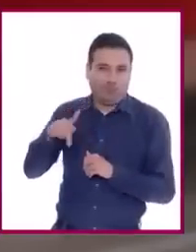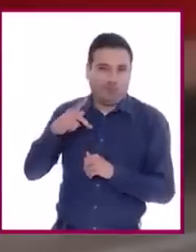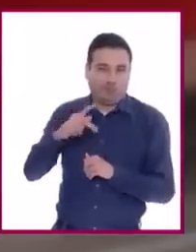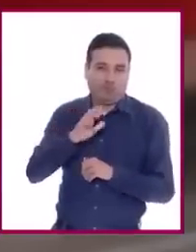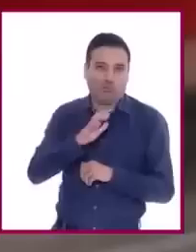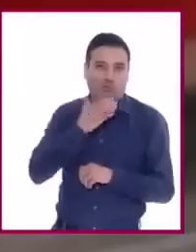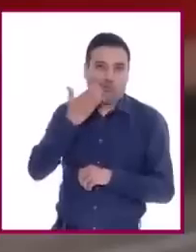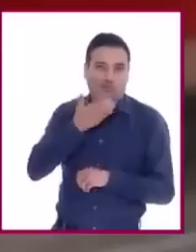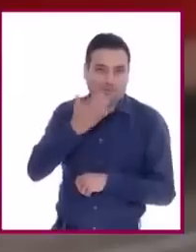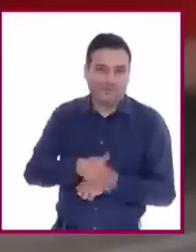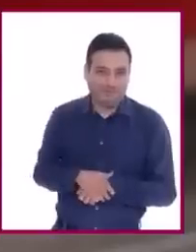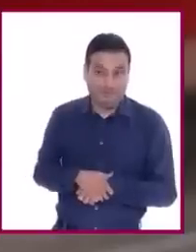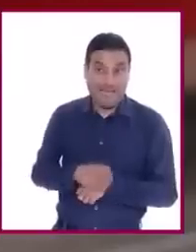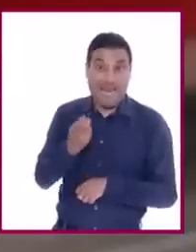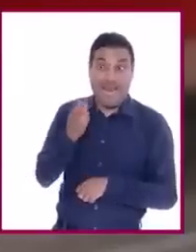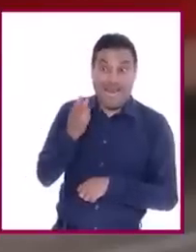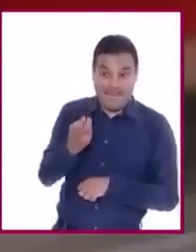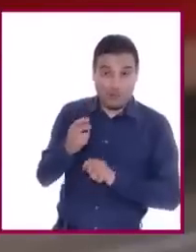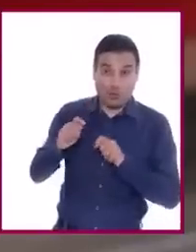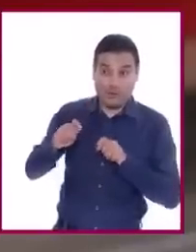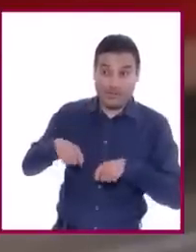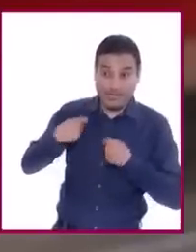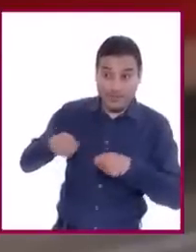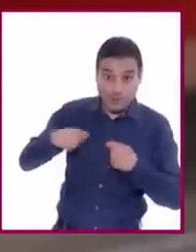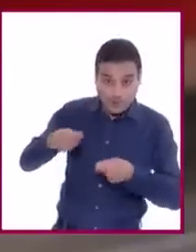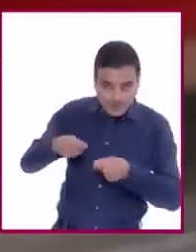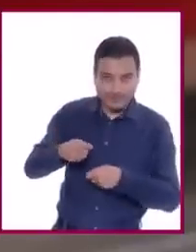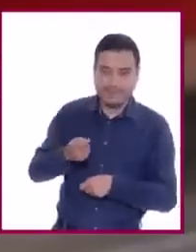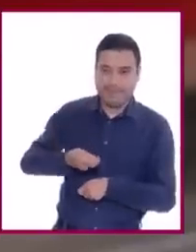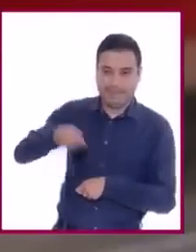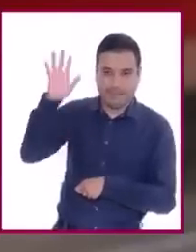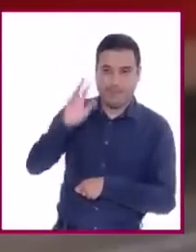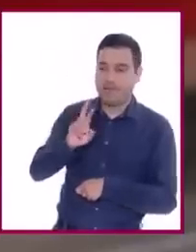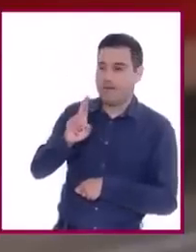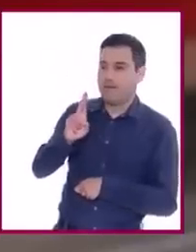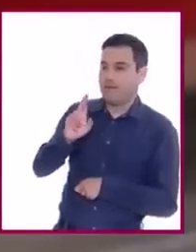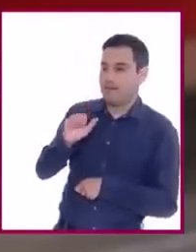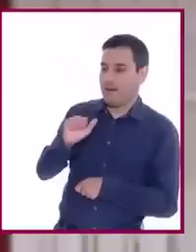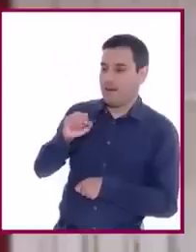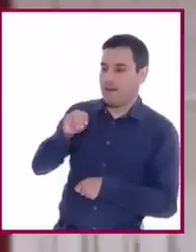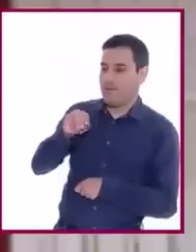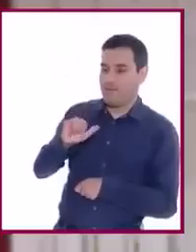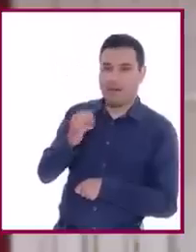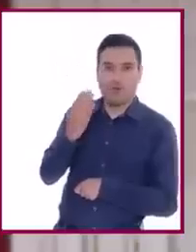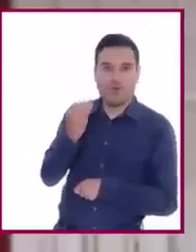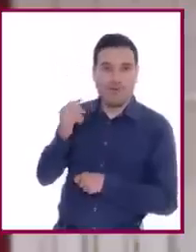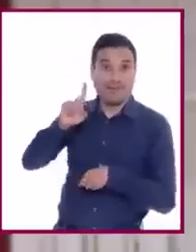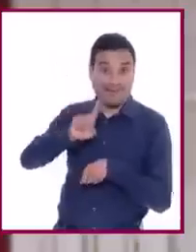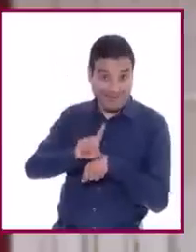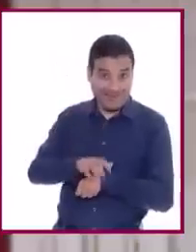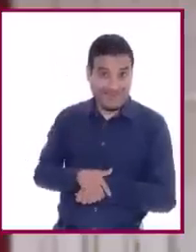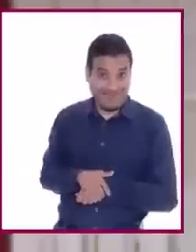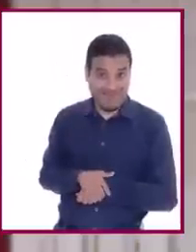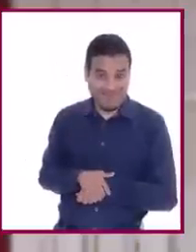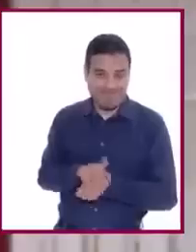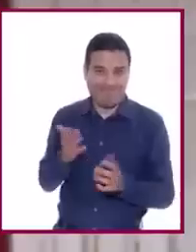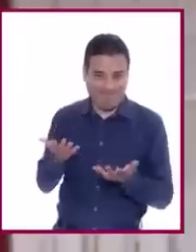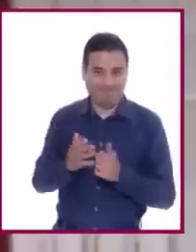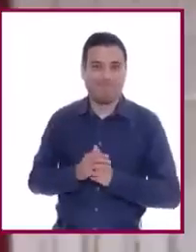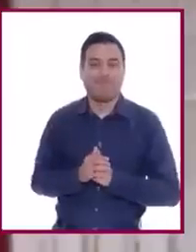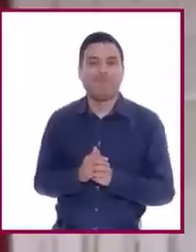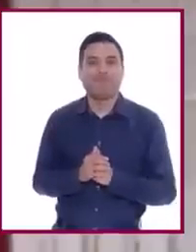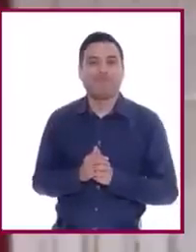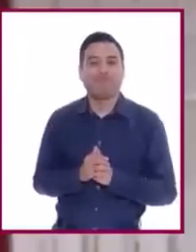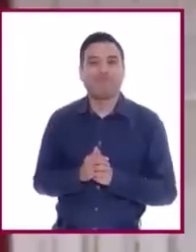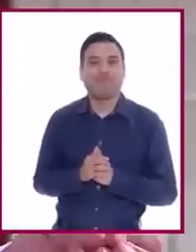la rama se organiza porque la rama dura nueve días no Entonces es difícil la convivencia con los niños entonces he ahí donde yo identifico